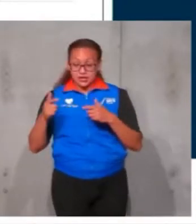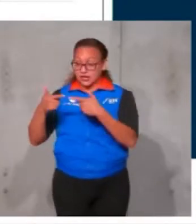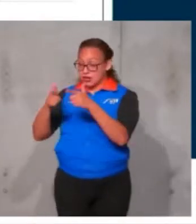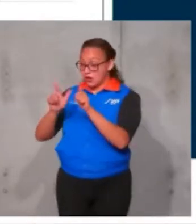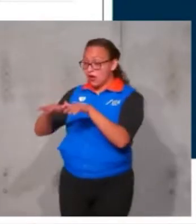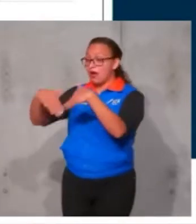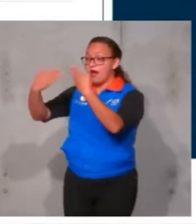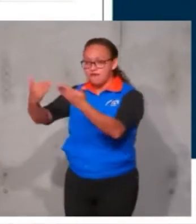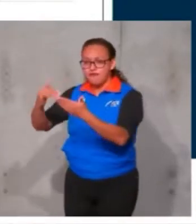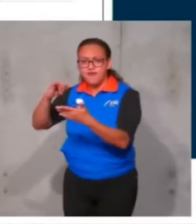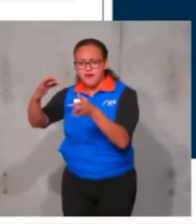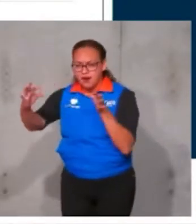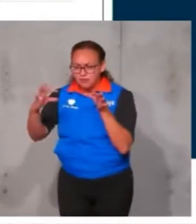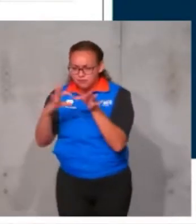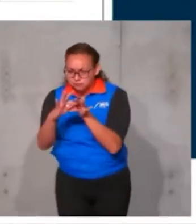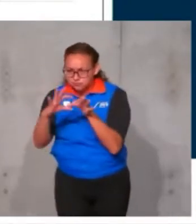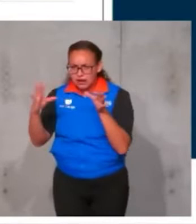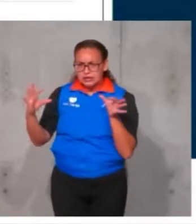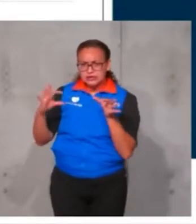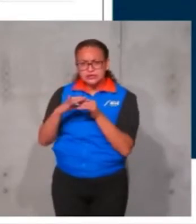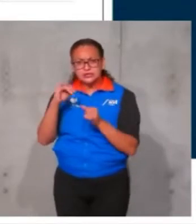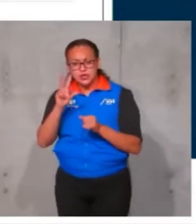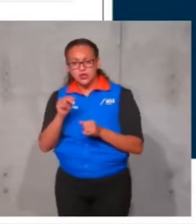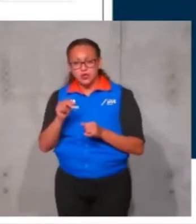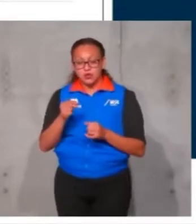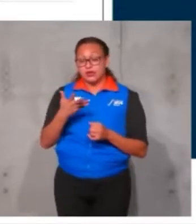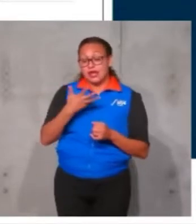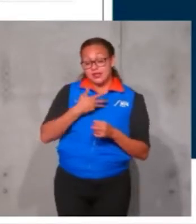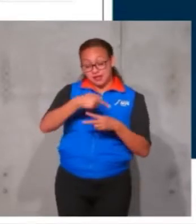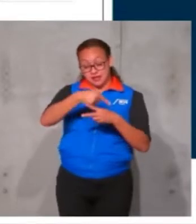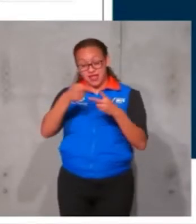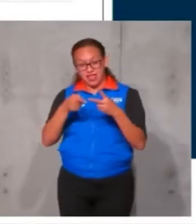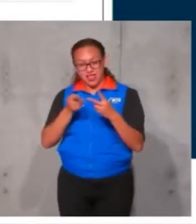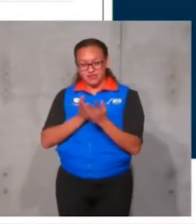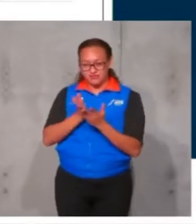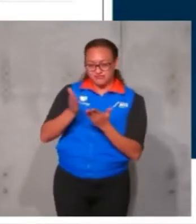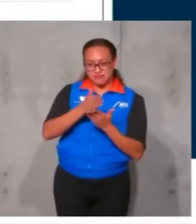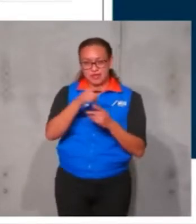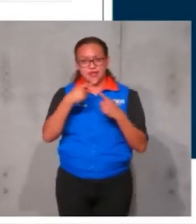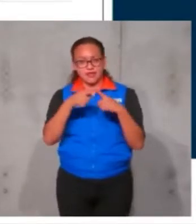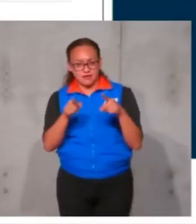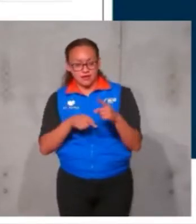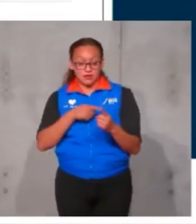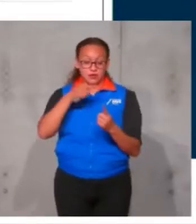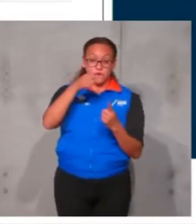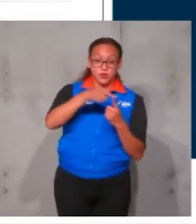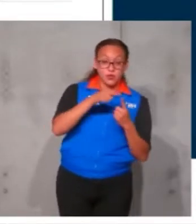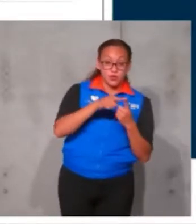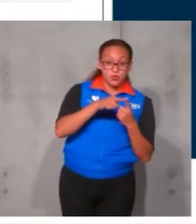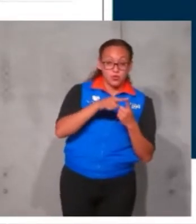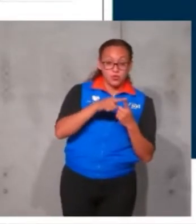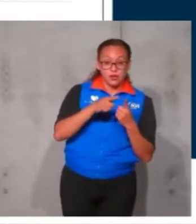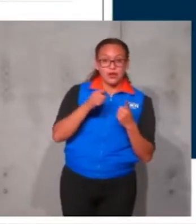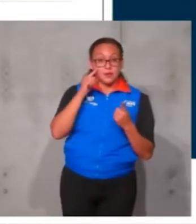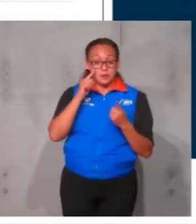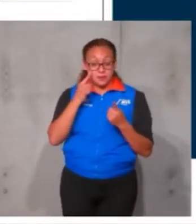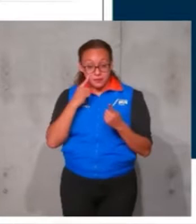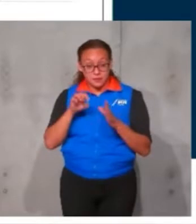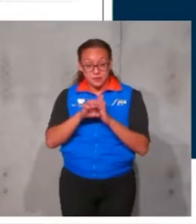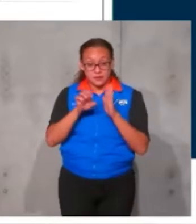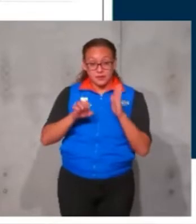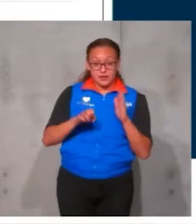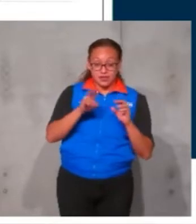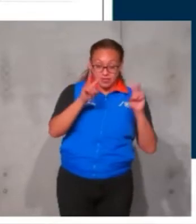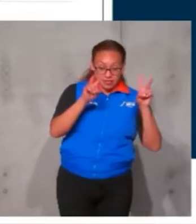da los grupos de interés. Entonces, tiene dos vertientes o tiene dos ejes. En el eje de las X siempre